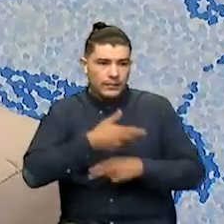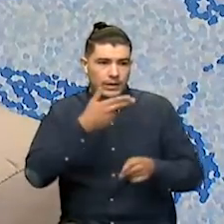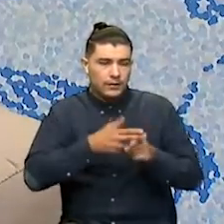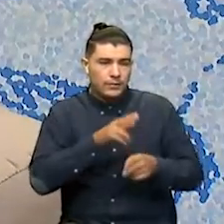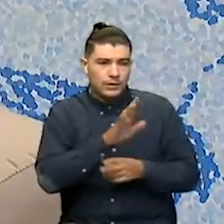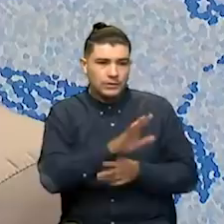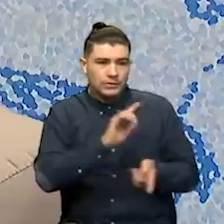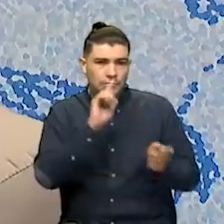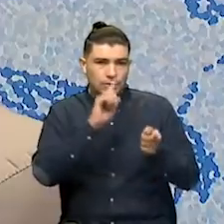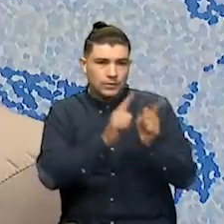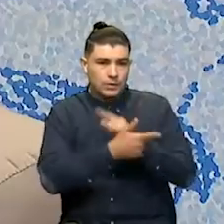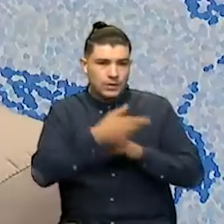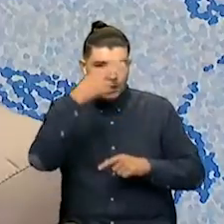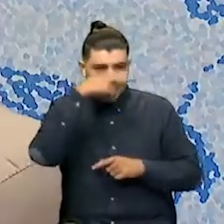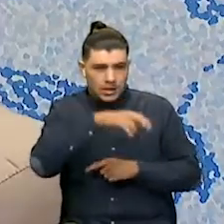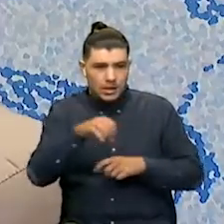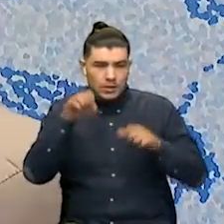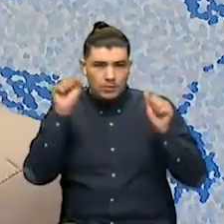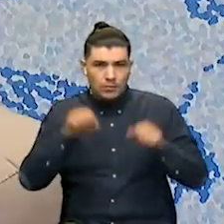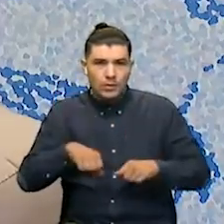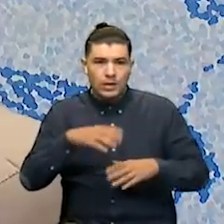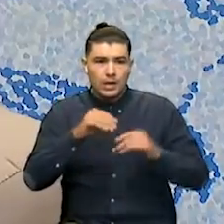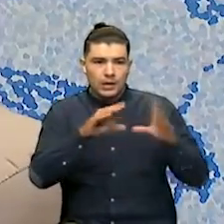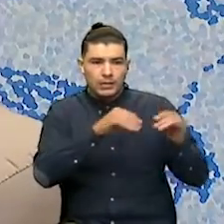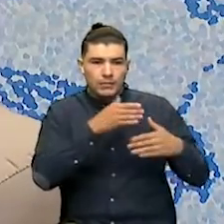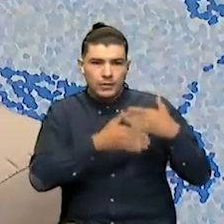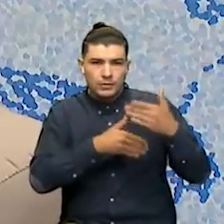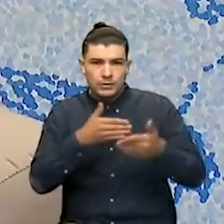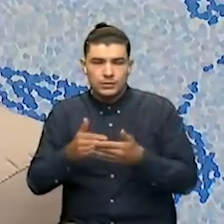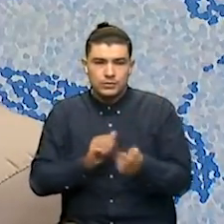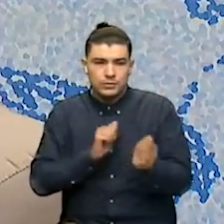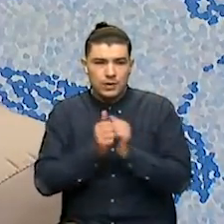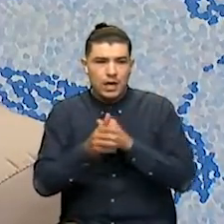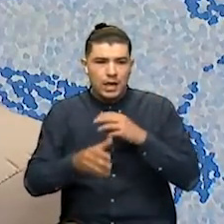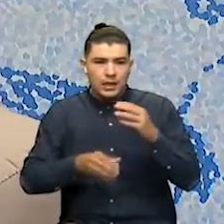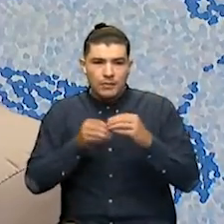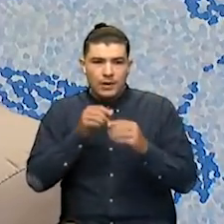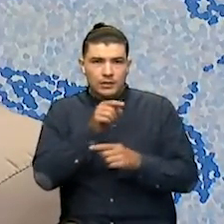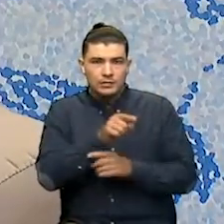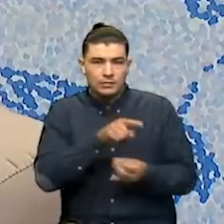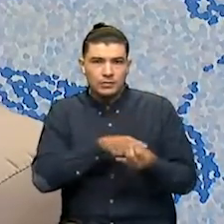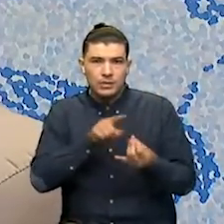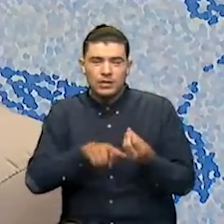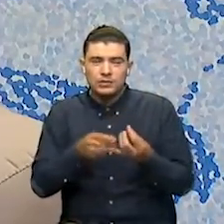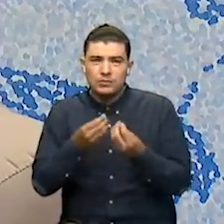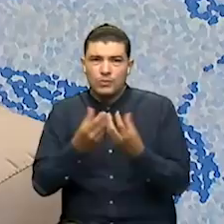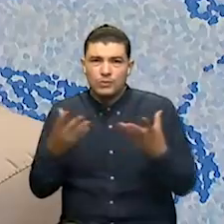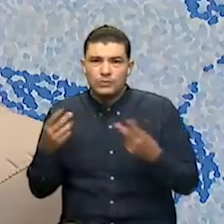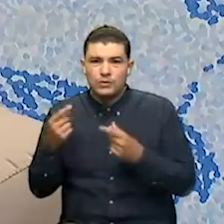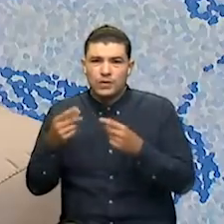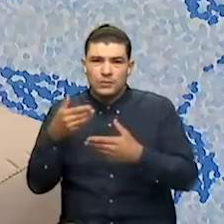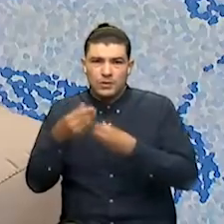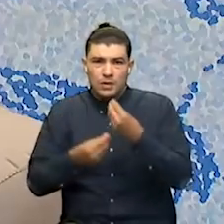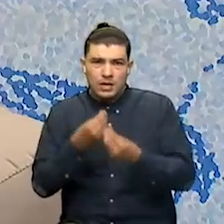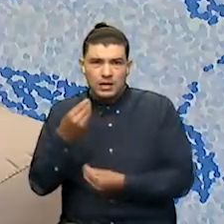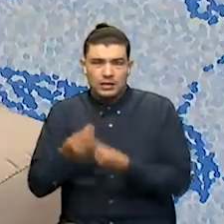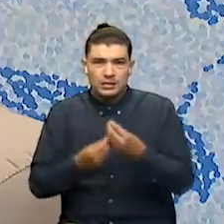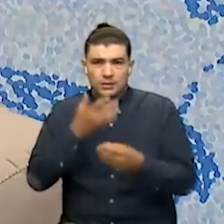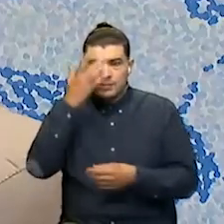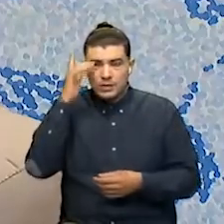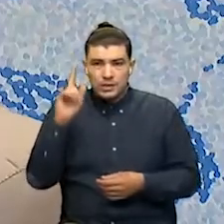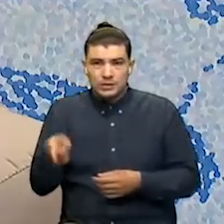es necesario abrir el proceso de sucesión. Y en este caso, pues, por mucho más rápido hacerlo, porque